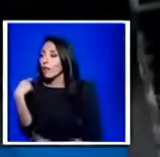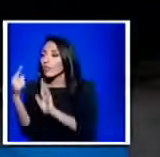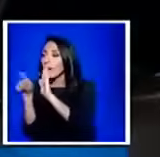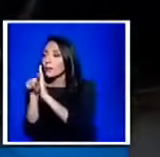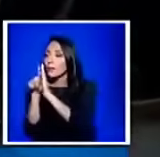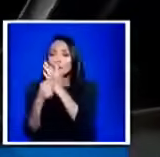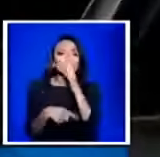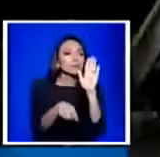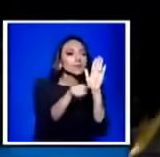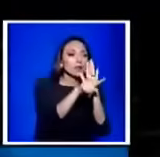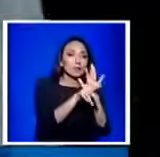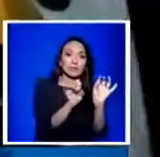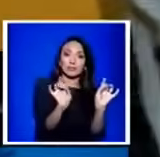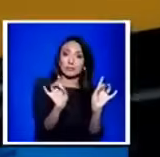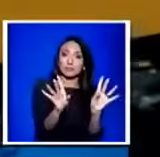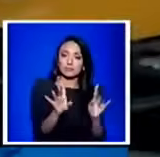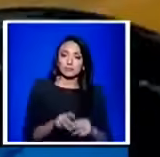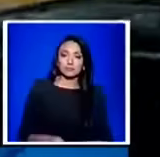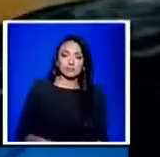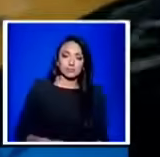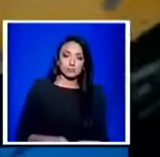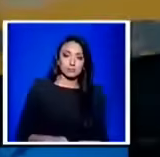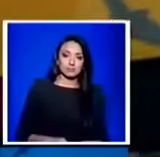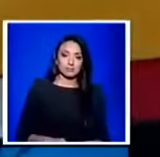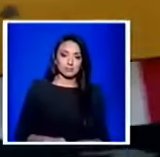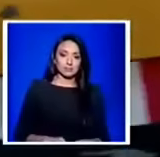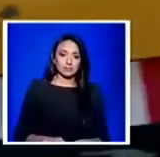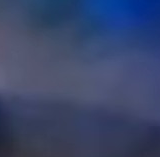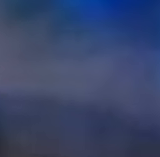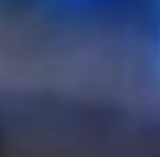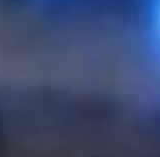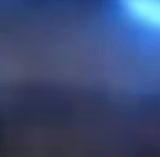Los resultados salieron negativos.